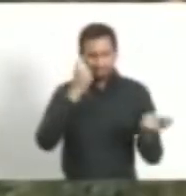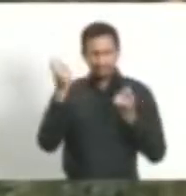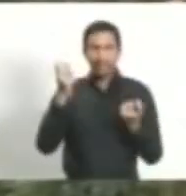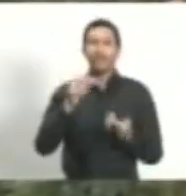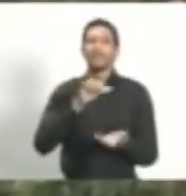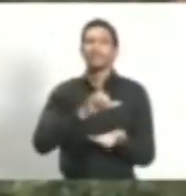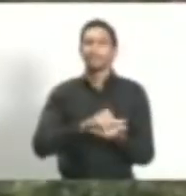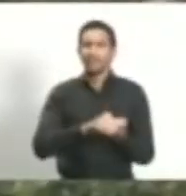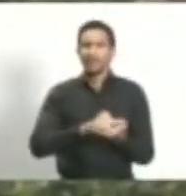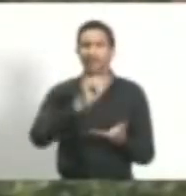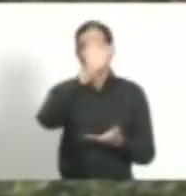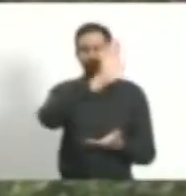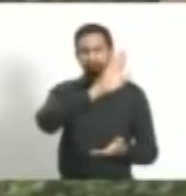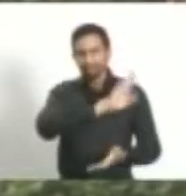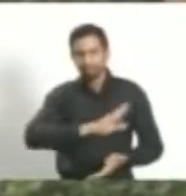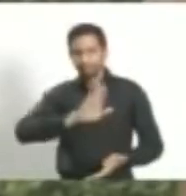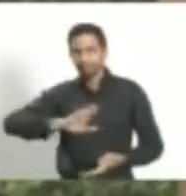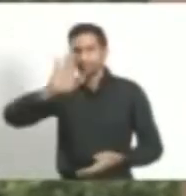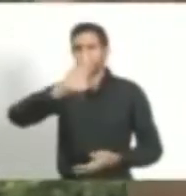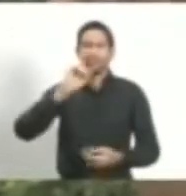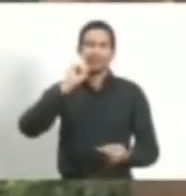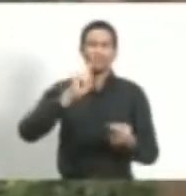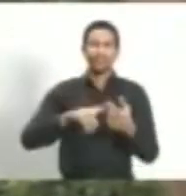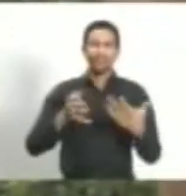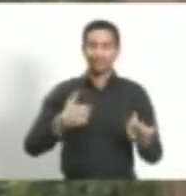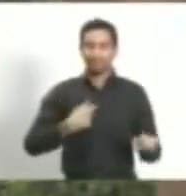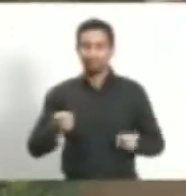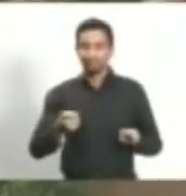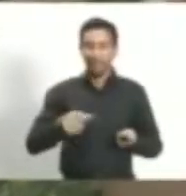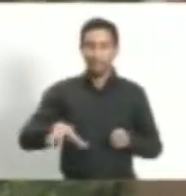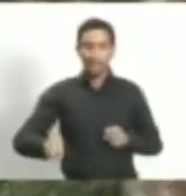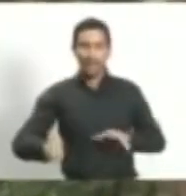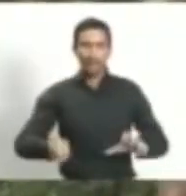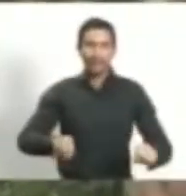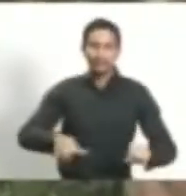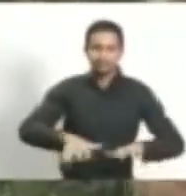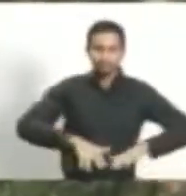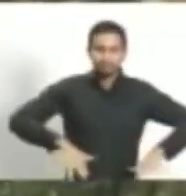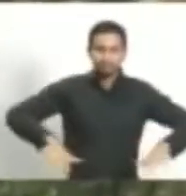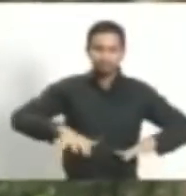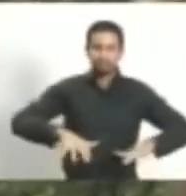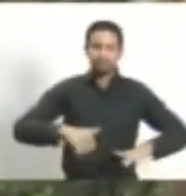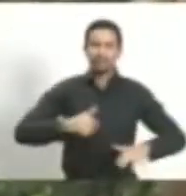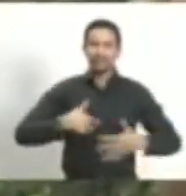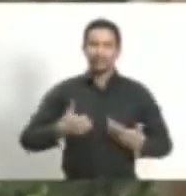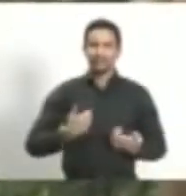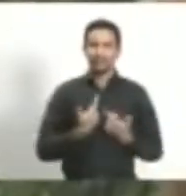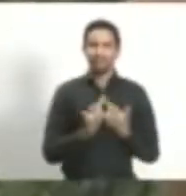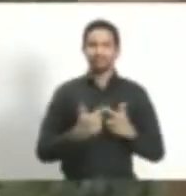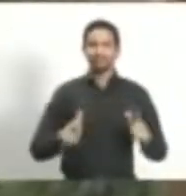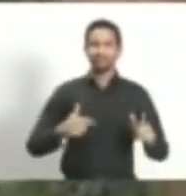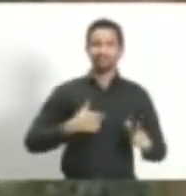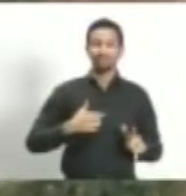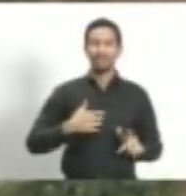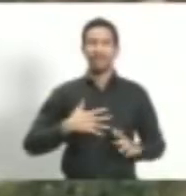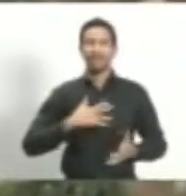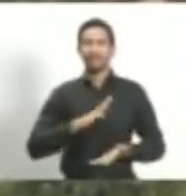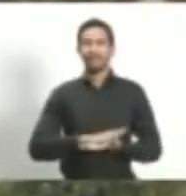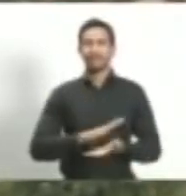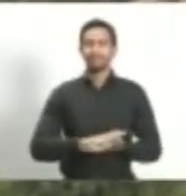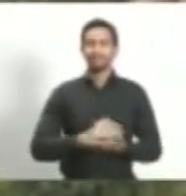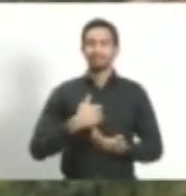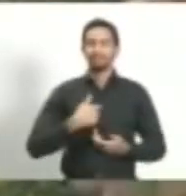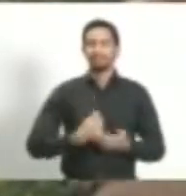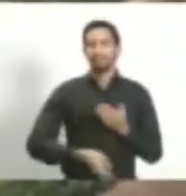rudeza porque necesitan poder controlar espacios donde les permitan actuar con visos de legalidad